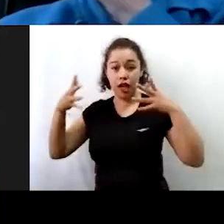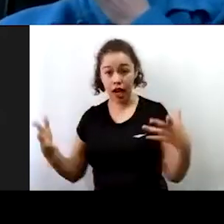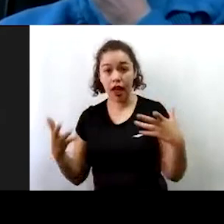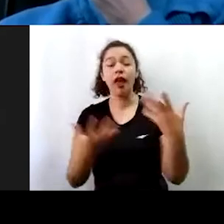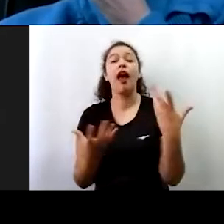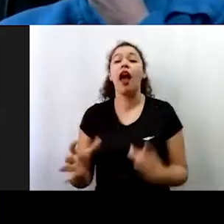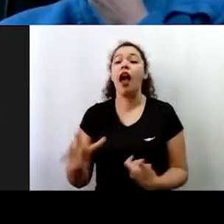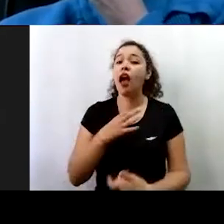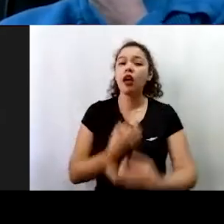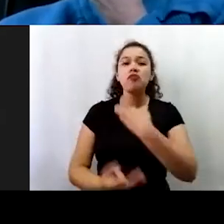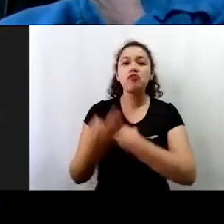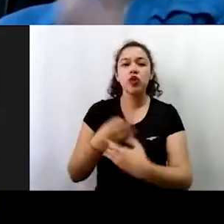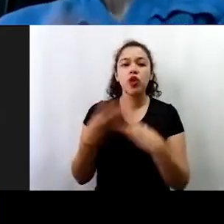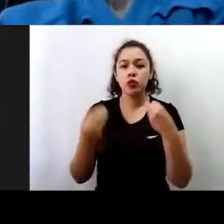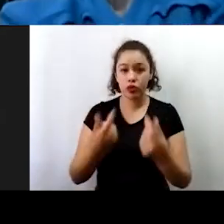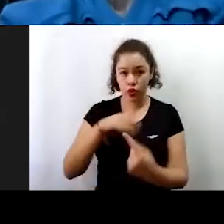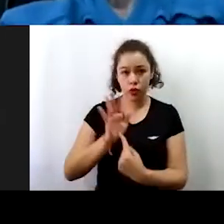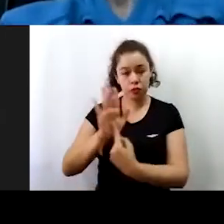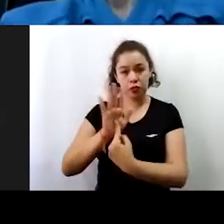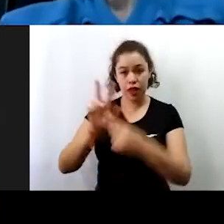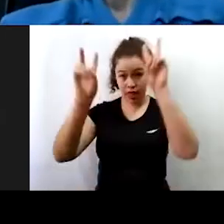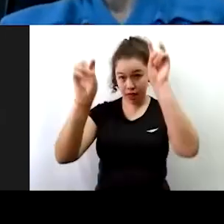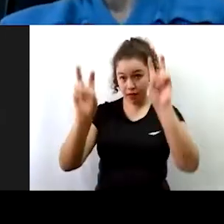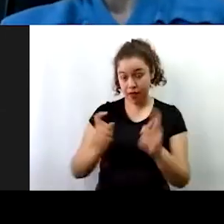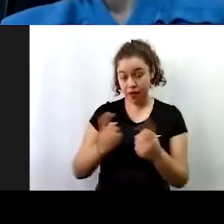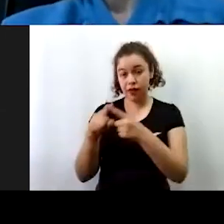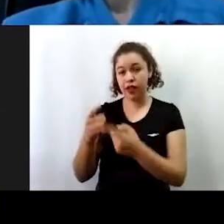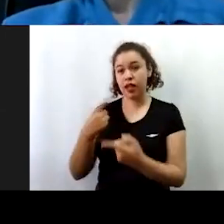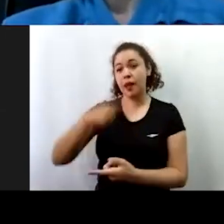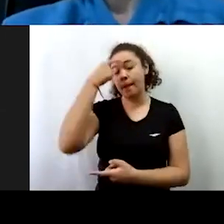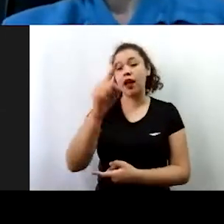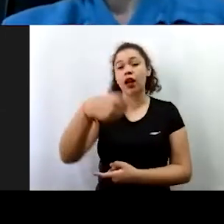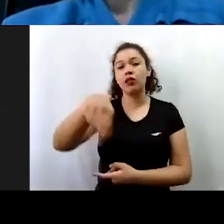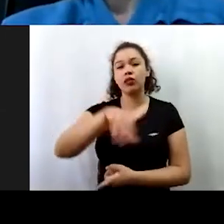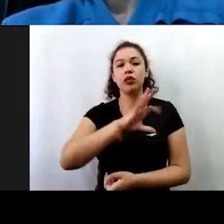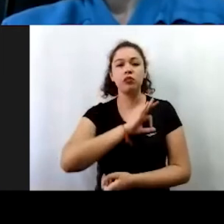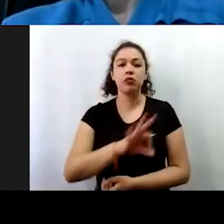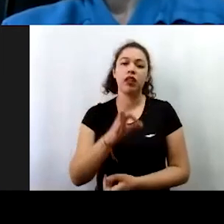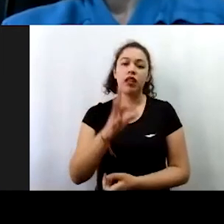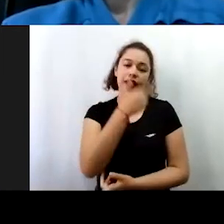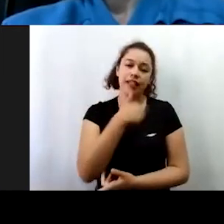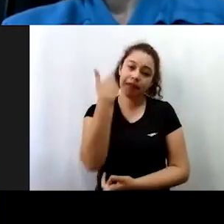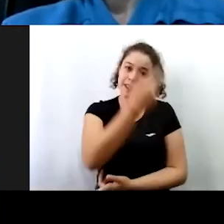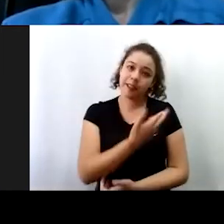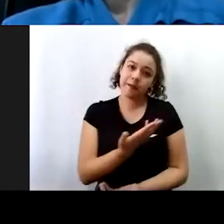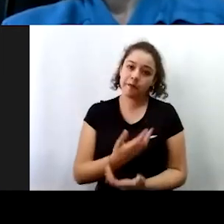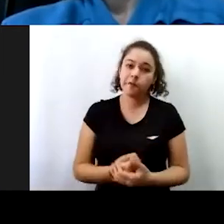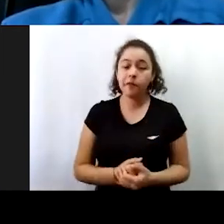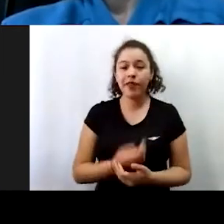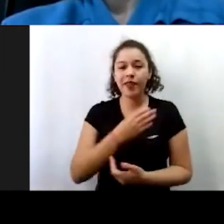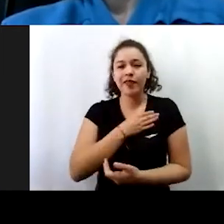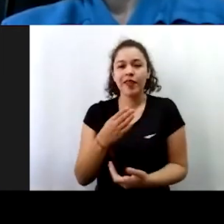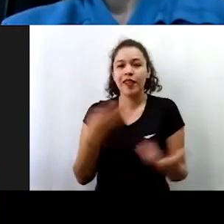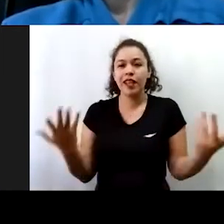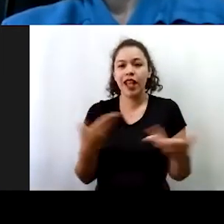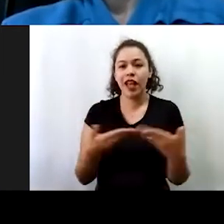que por ahí les voy a mostrar y en todos los temas, ¿vale? Para que lo vayamos revisando. Y bueno, sería todo